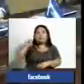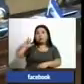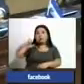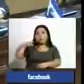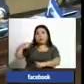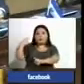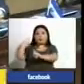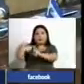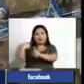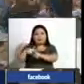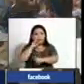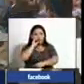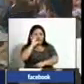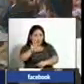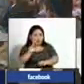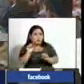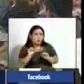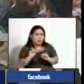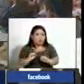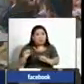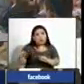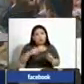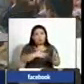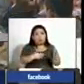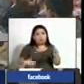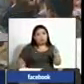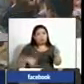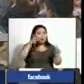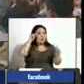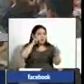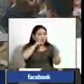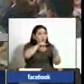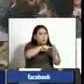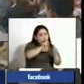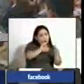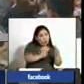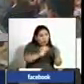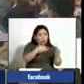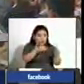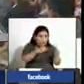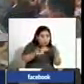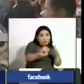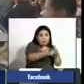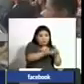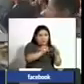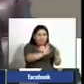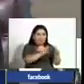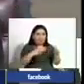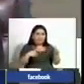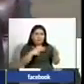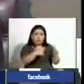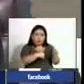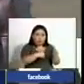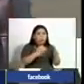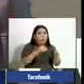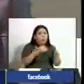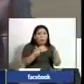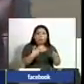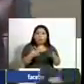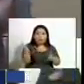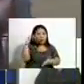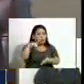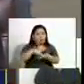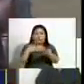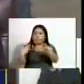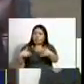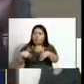El ministro aclaró que es facultad del presidente de la República, junto al Consejo de Ministros, decidir cuándo se va a reactivar